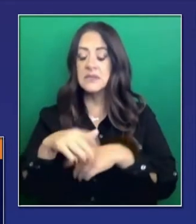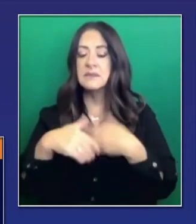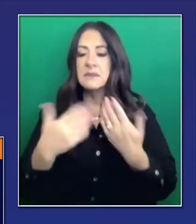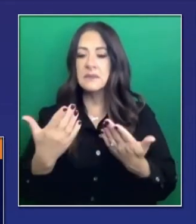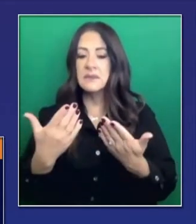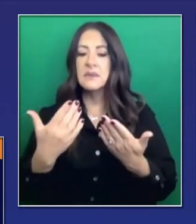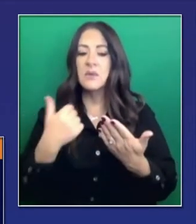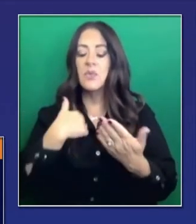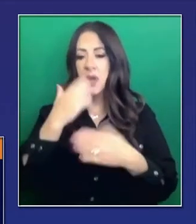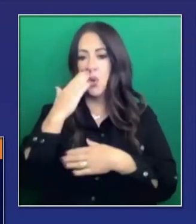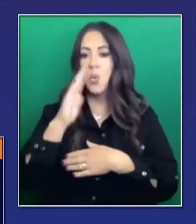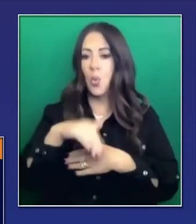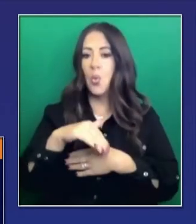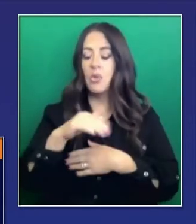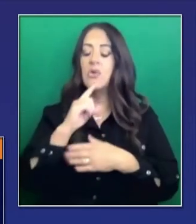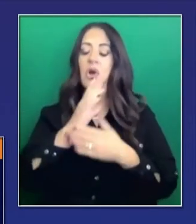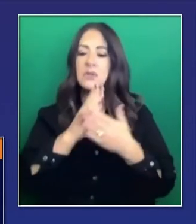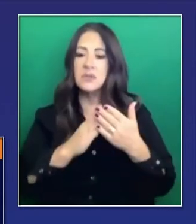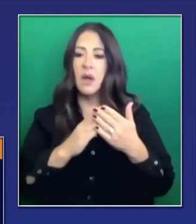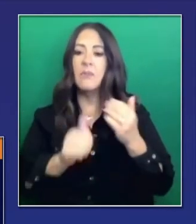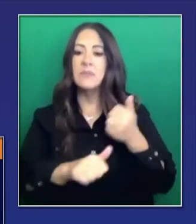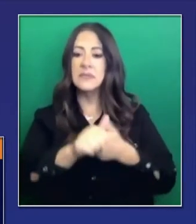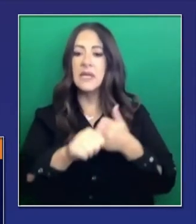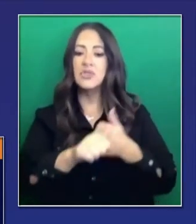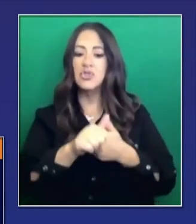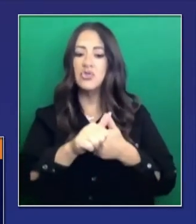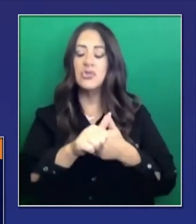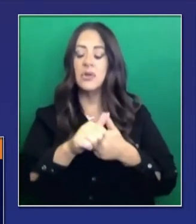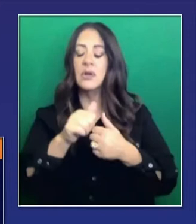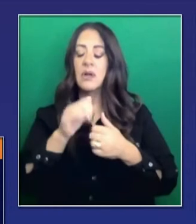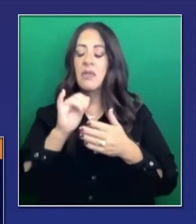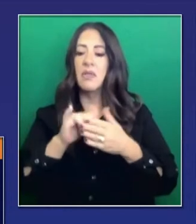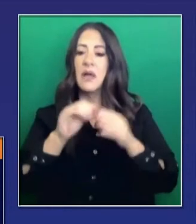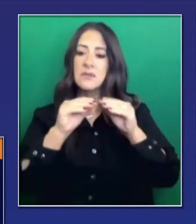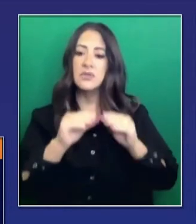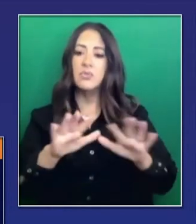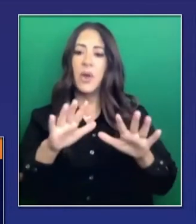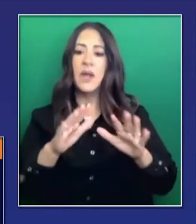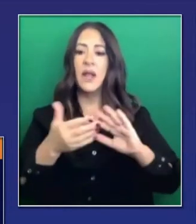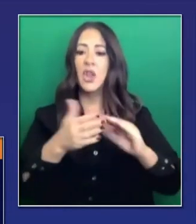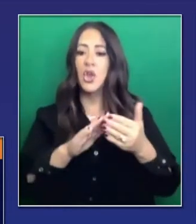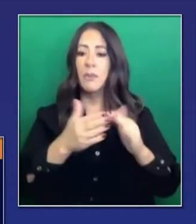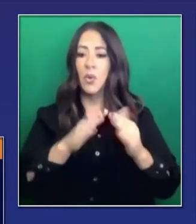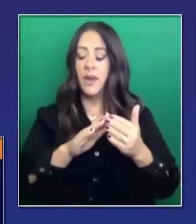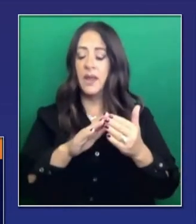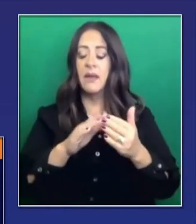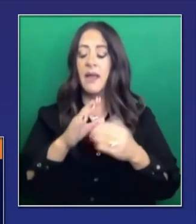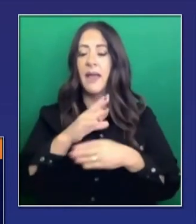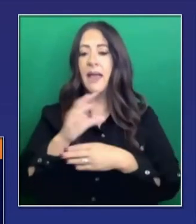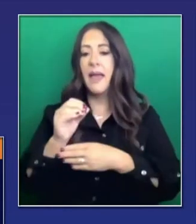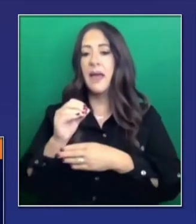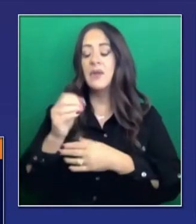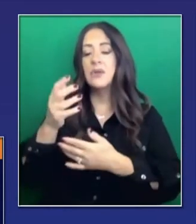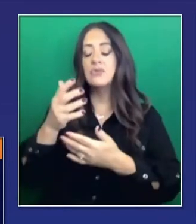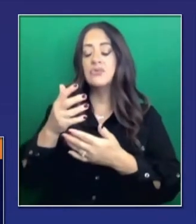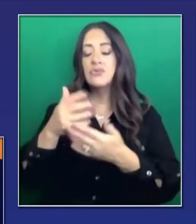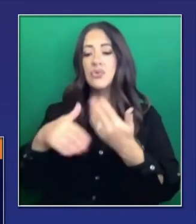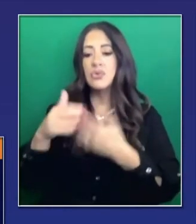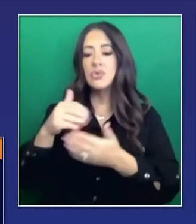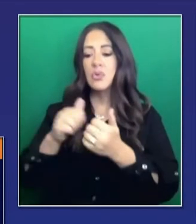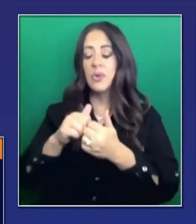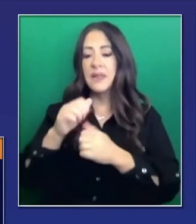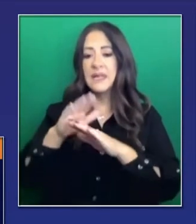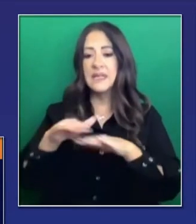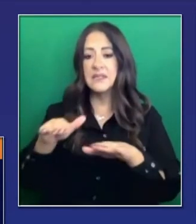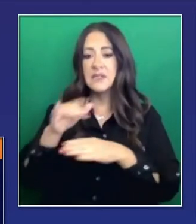COVID-19. Y esto es porque nadie sabe cuáles son todos los riesgos asociados con propagación